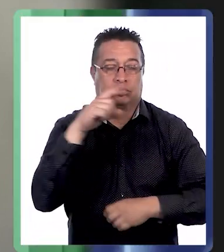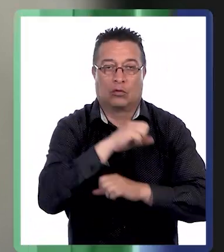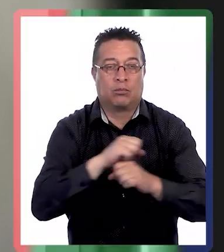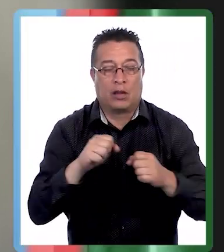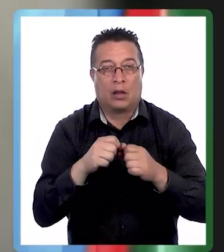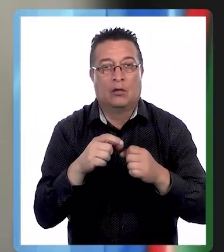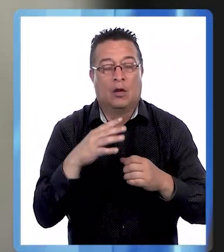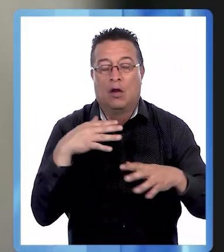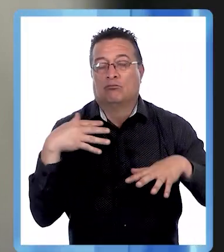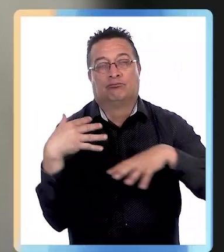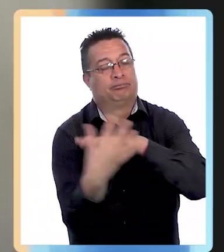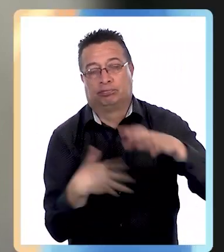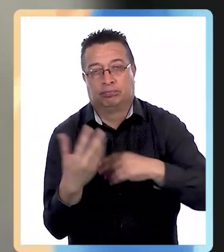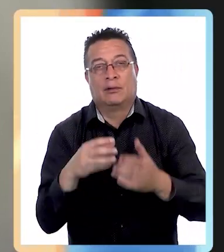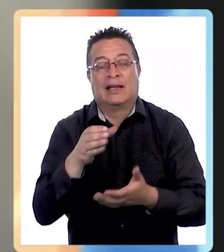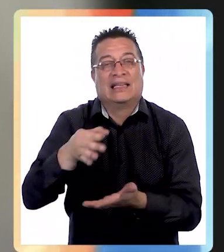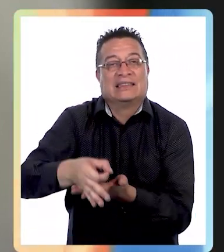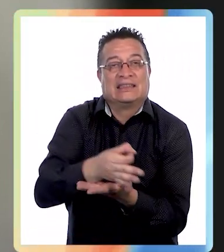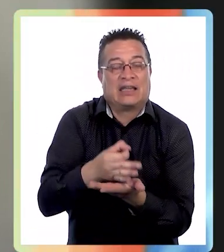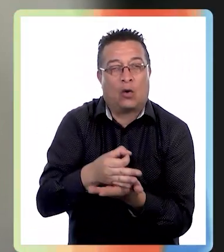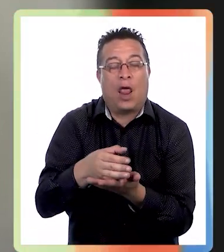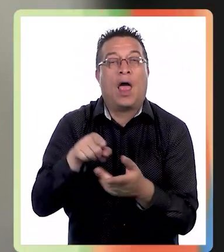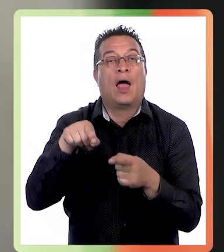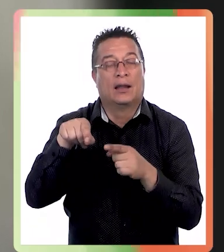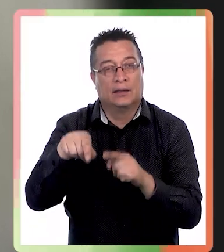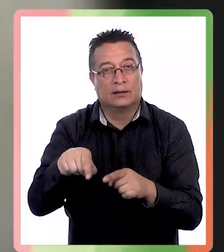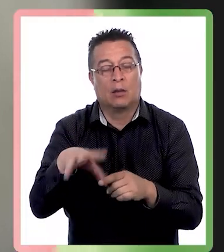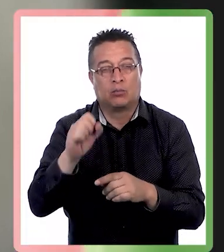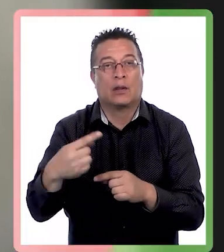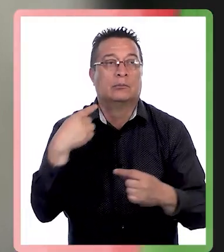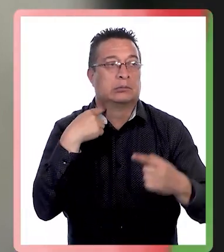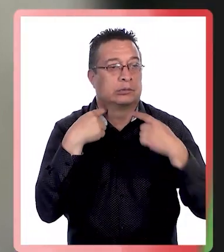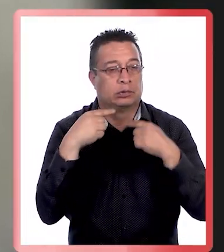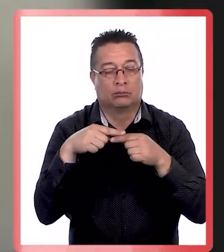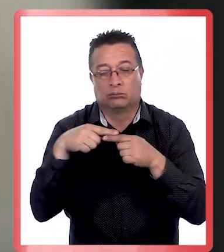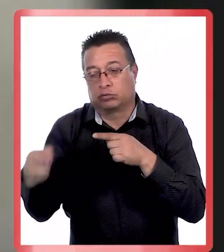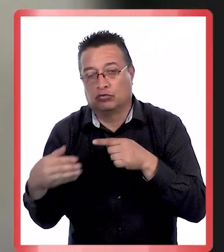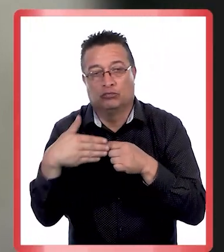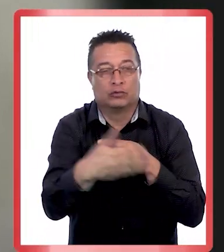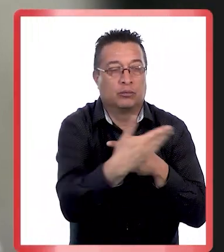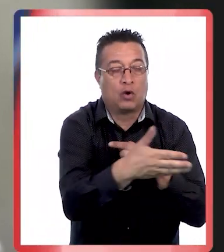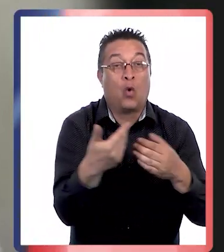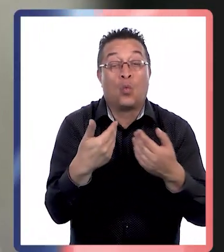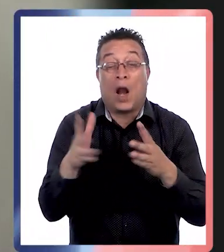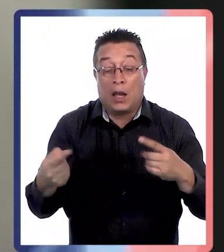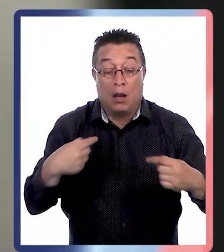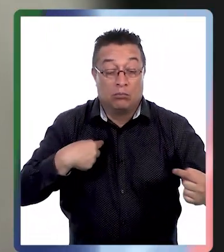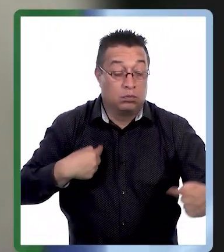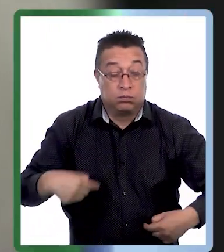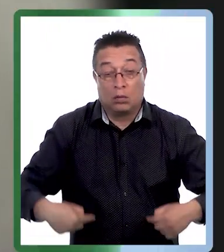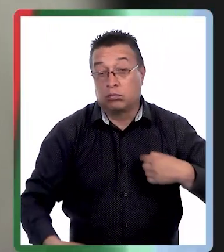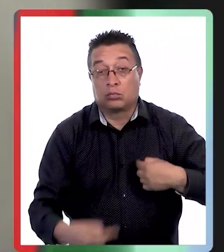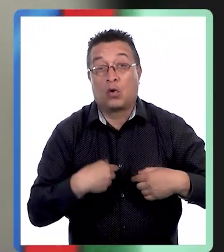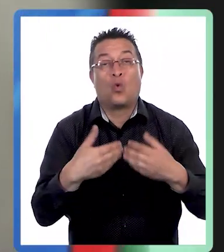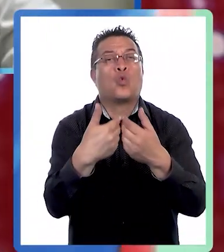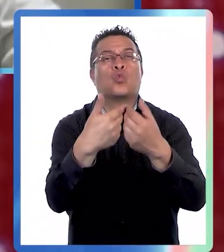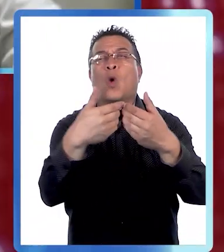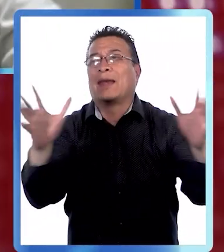no controlada y con capacidad de dar compromiso a distancia. Puede ser en cualquier órgano y puede afectar a cualquier